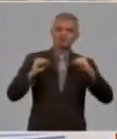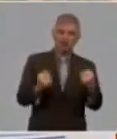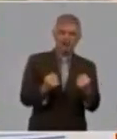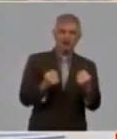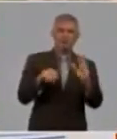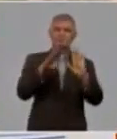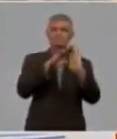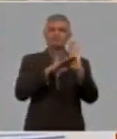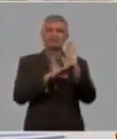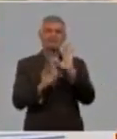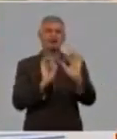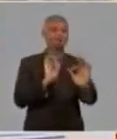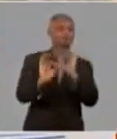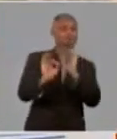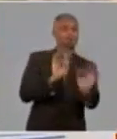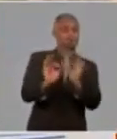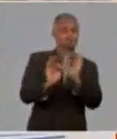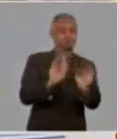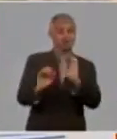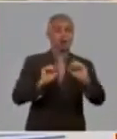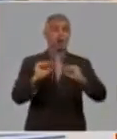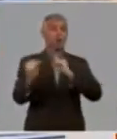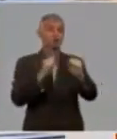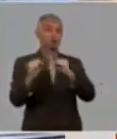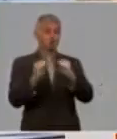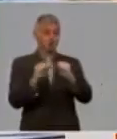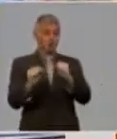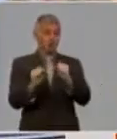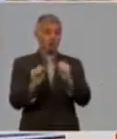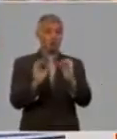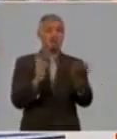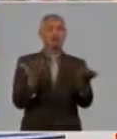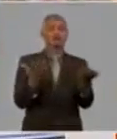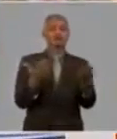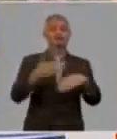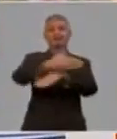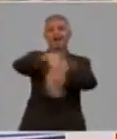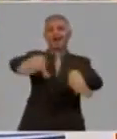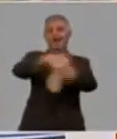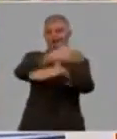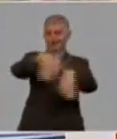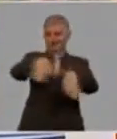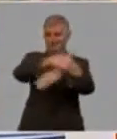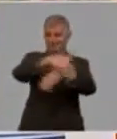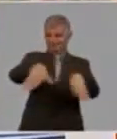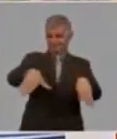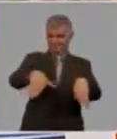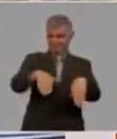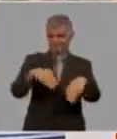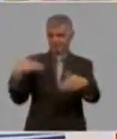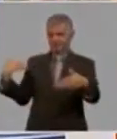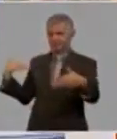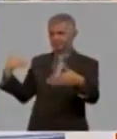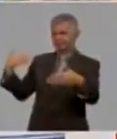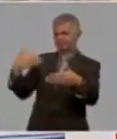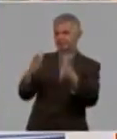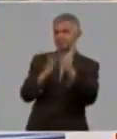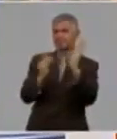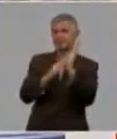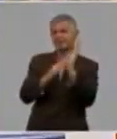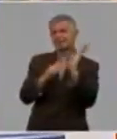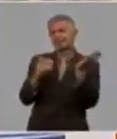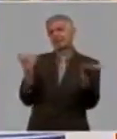prevención y de control de la seguridad vial. Hemos estado durante varios meses con una relativa